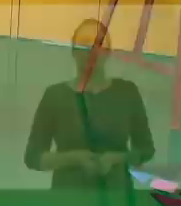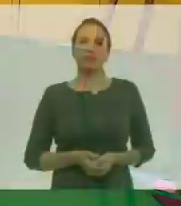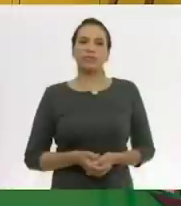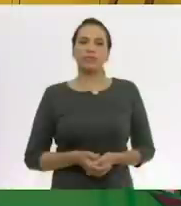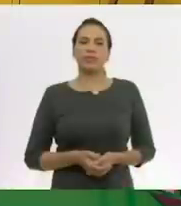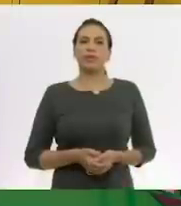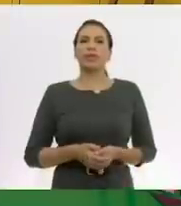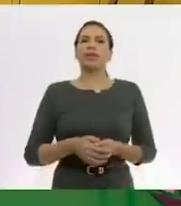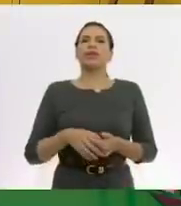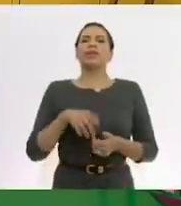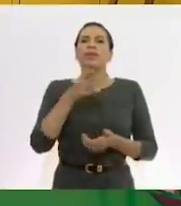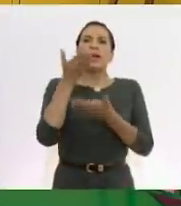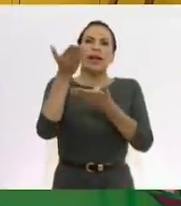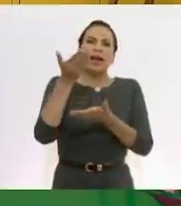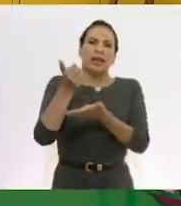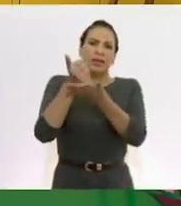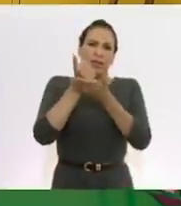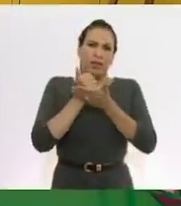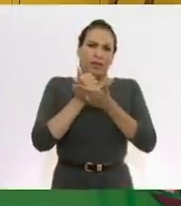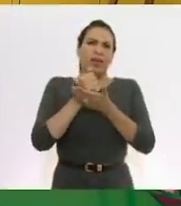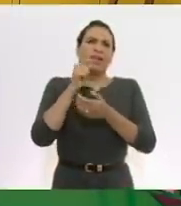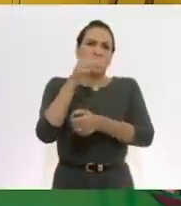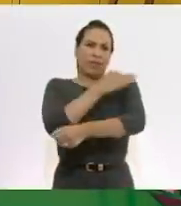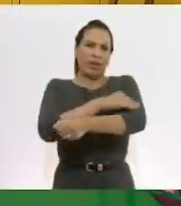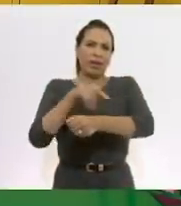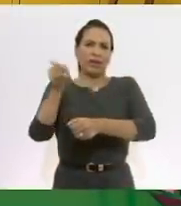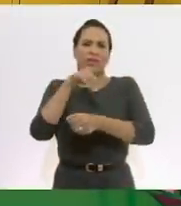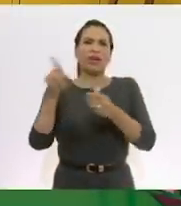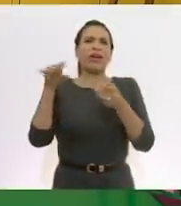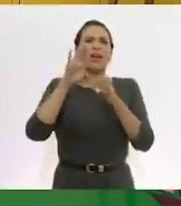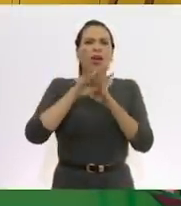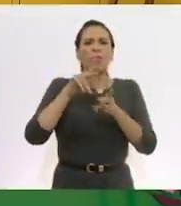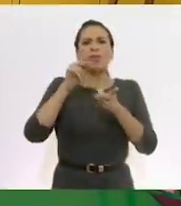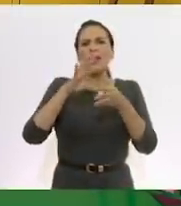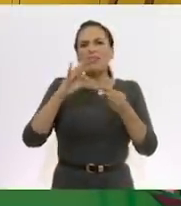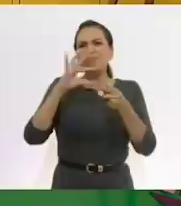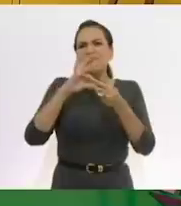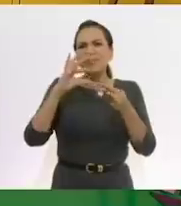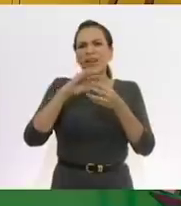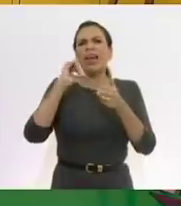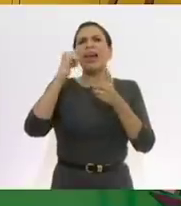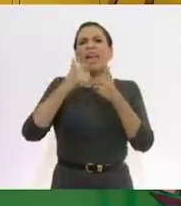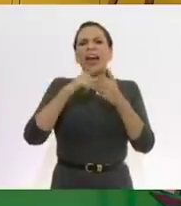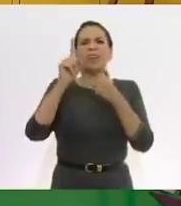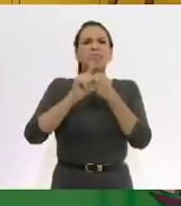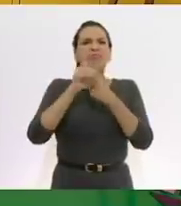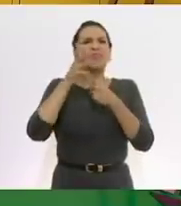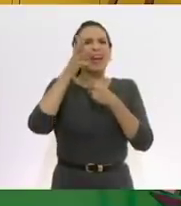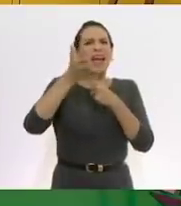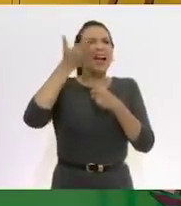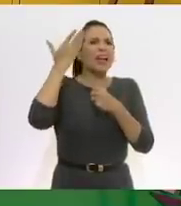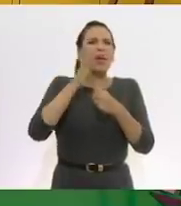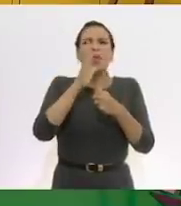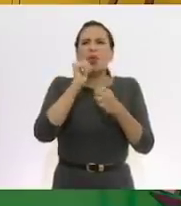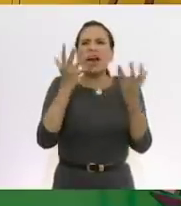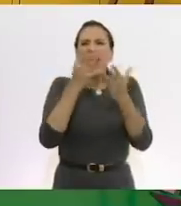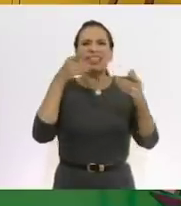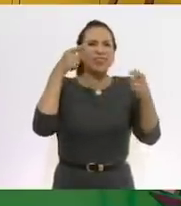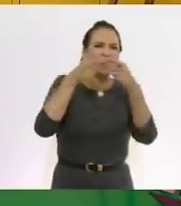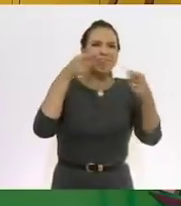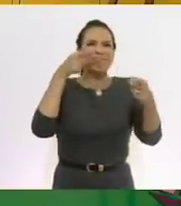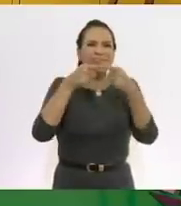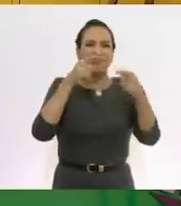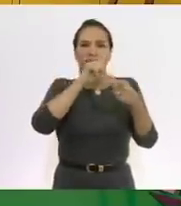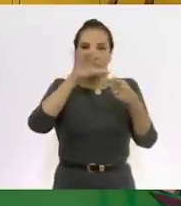Pide a alguien de tu familia que te cuente sobre lo que hizo para superar un reto que haya enfrentado y qué hizo para lograr su